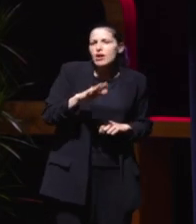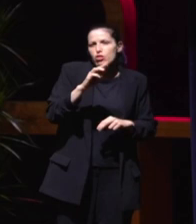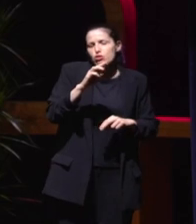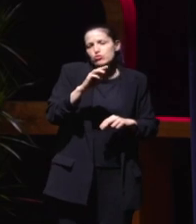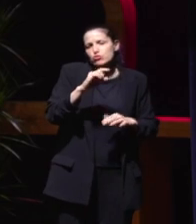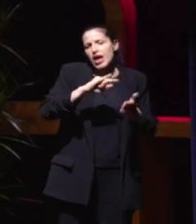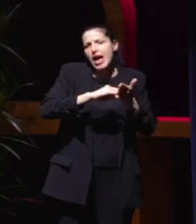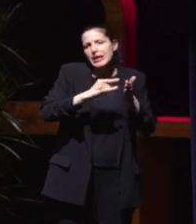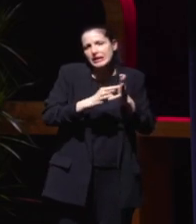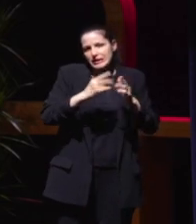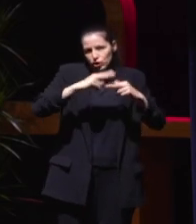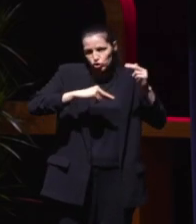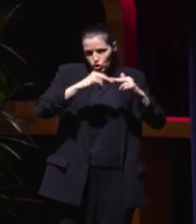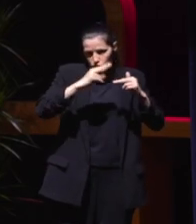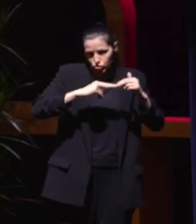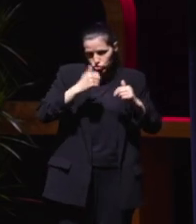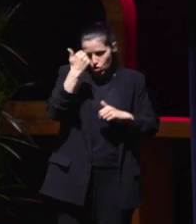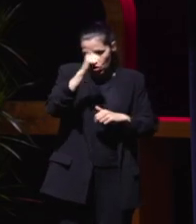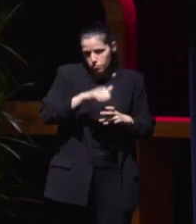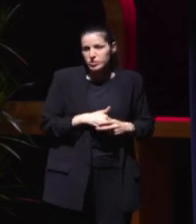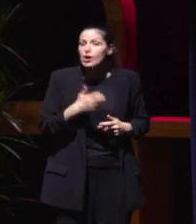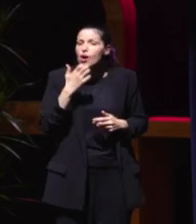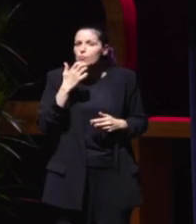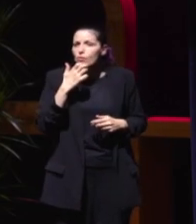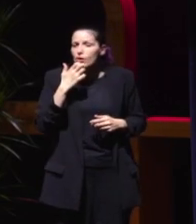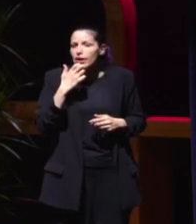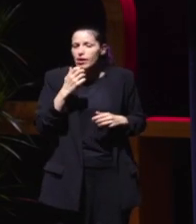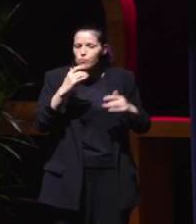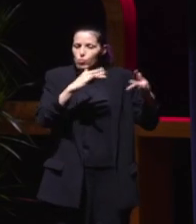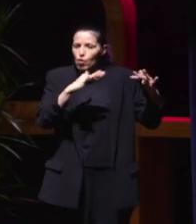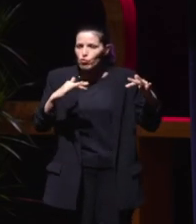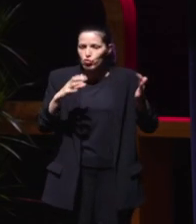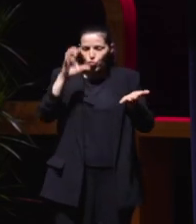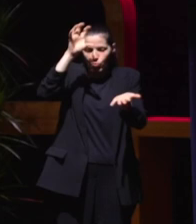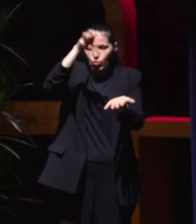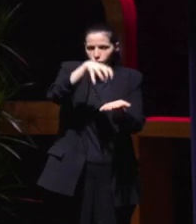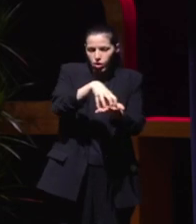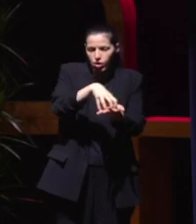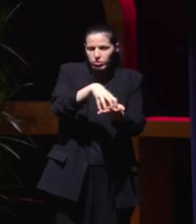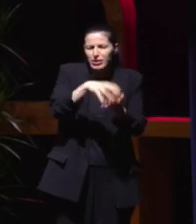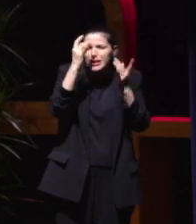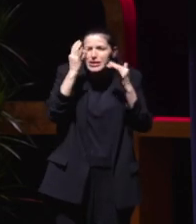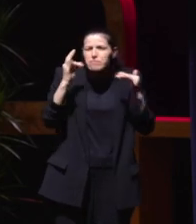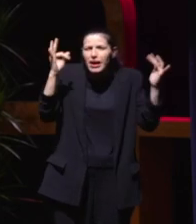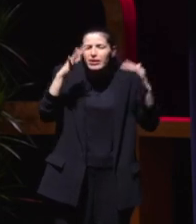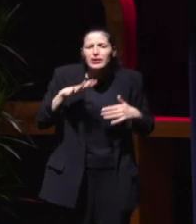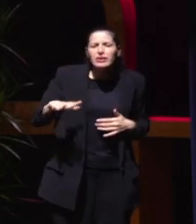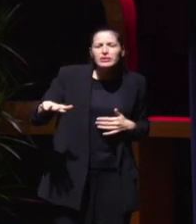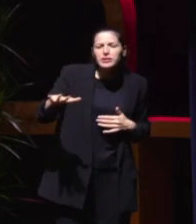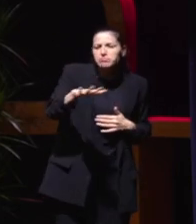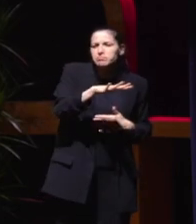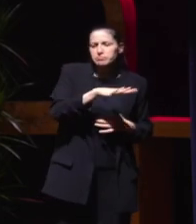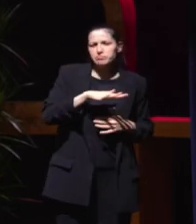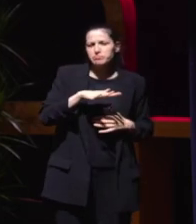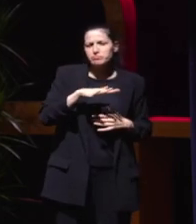de los hombres y es el espacio de los estadios de fútbol os imagináis un recinto en el que esté